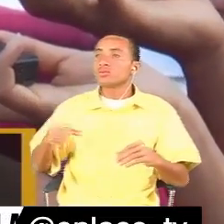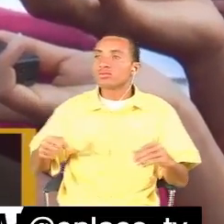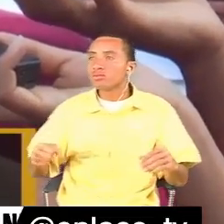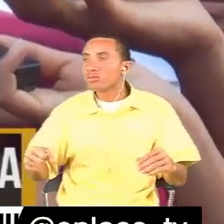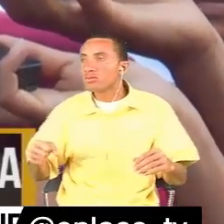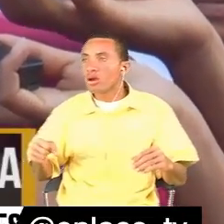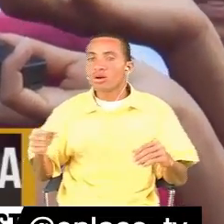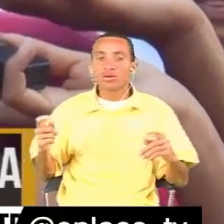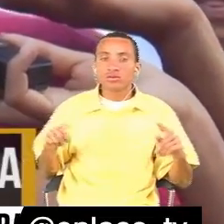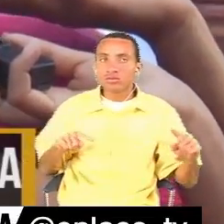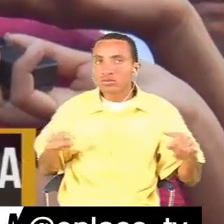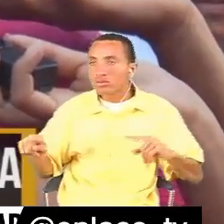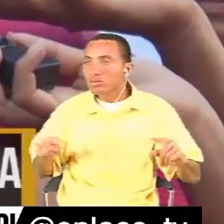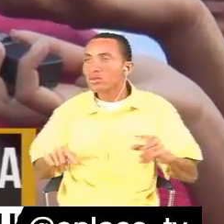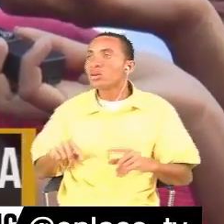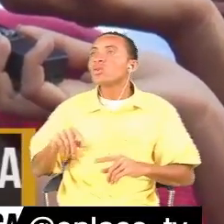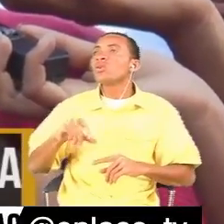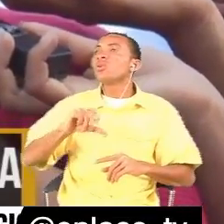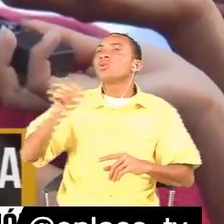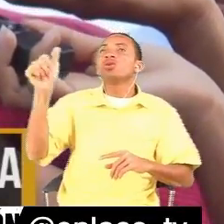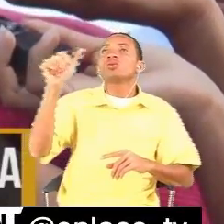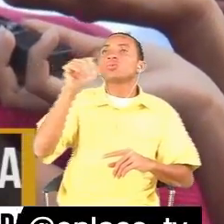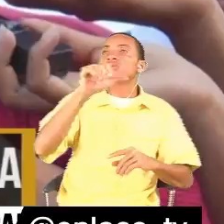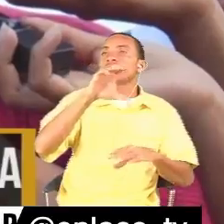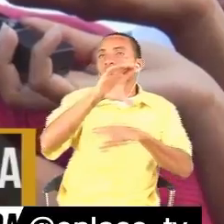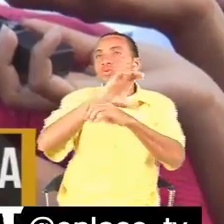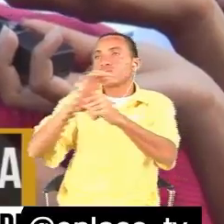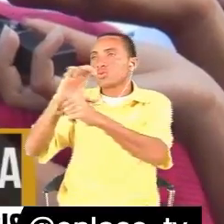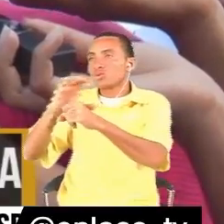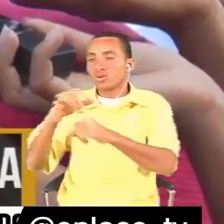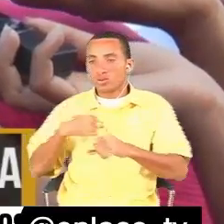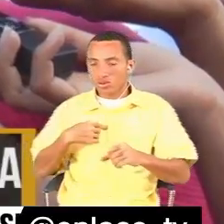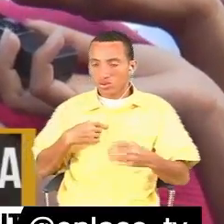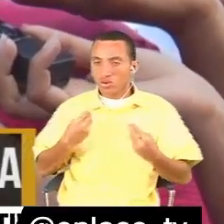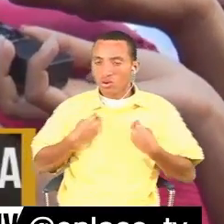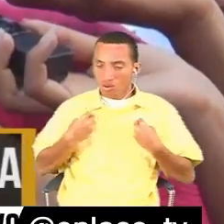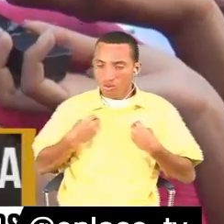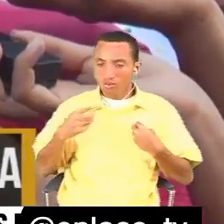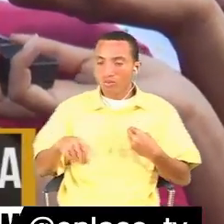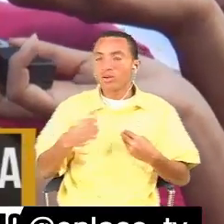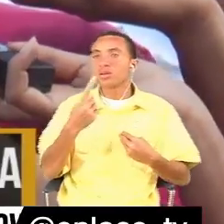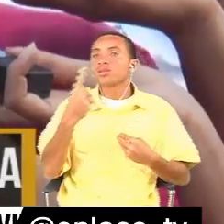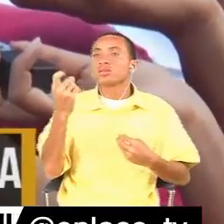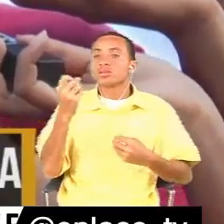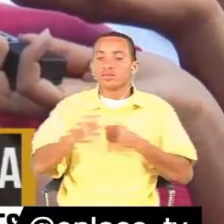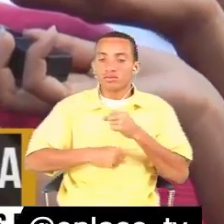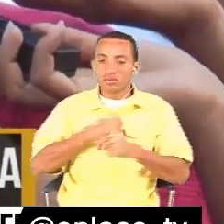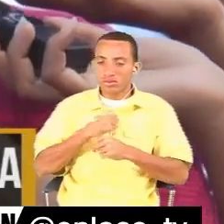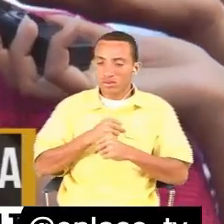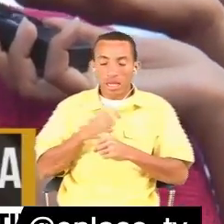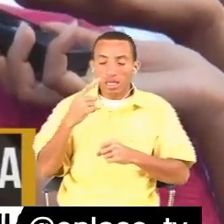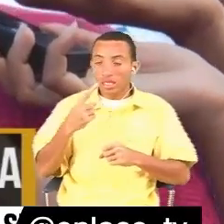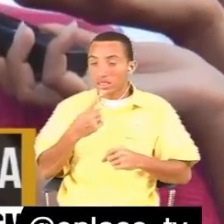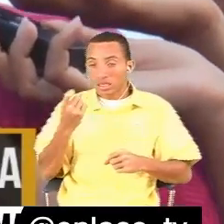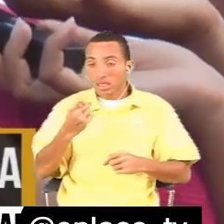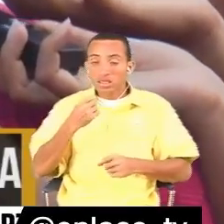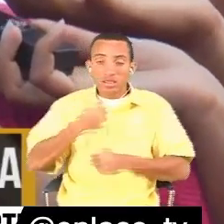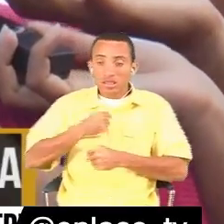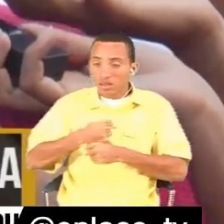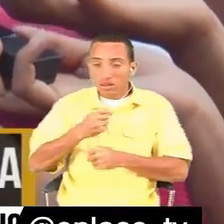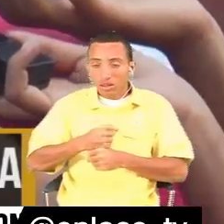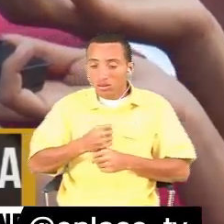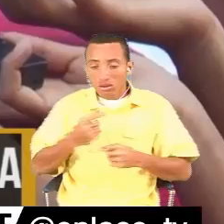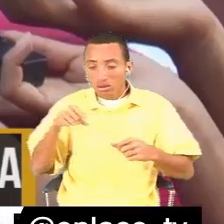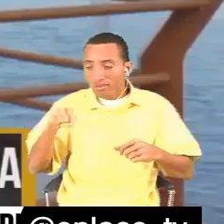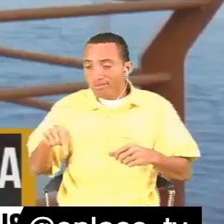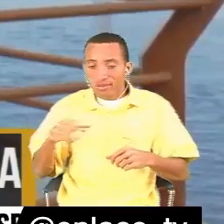Ya nosotros no tenemos en cuenta, nosotros somos más de 100 pilotos, digamos, desempleados, vivimos aquí de porcentaje y hay veces que hacemos plata y